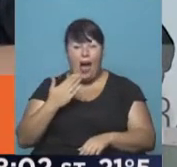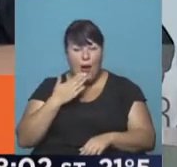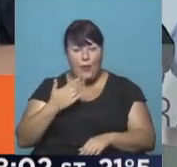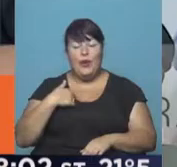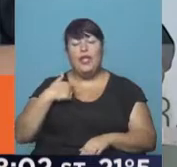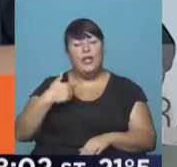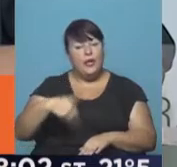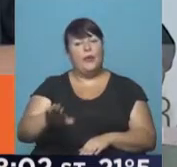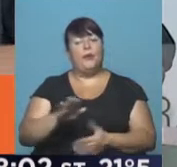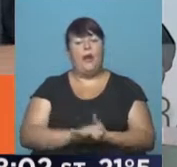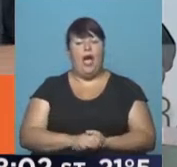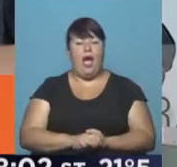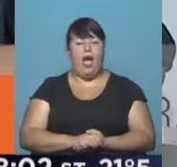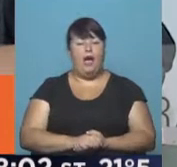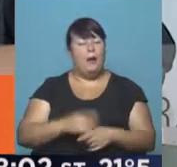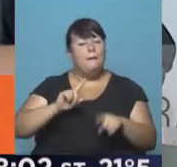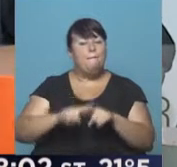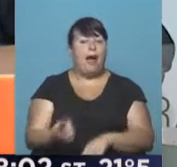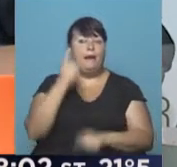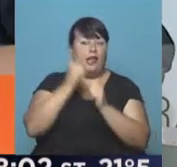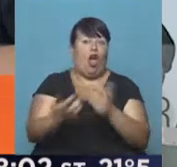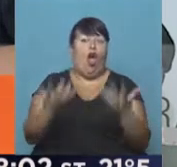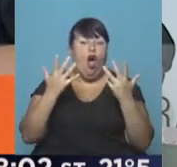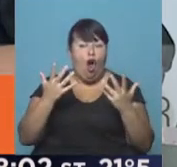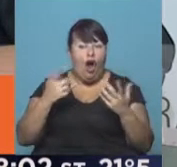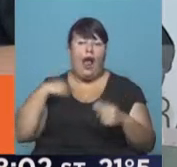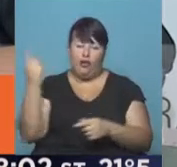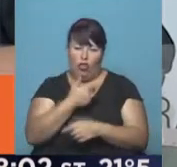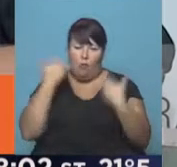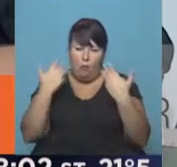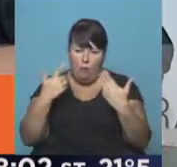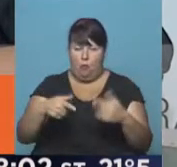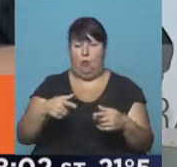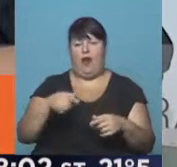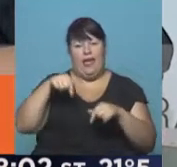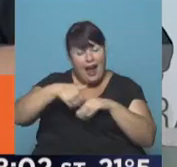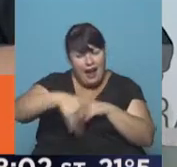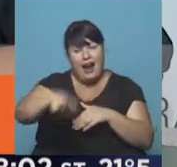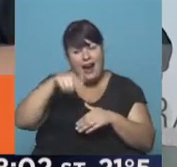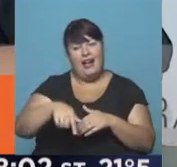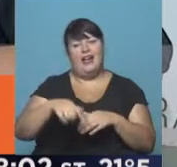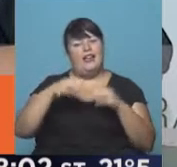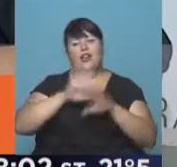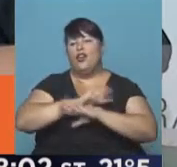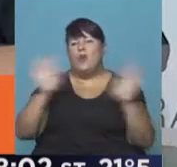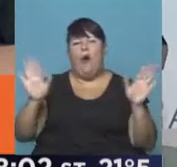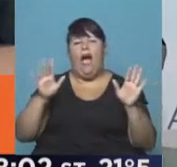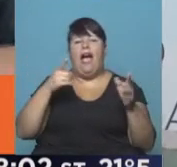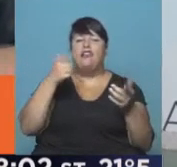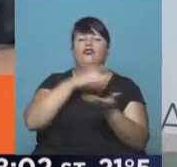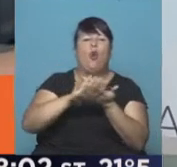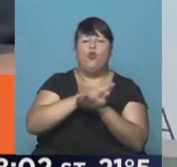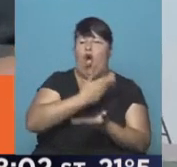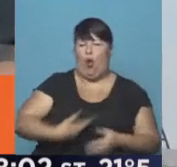propios empleos de los trabajadores, y se avecina un proyecto de reforma laboral que impulsa el gobierno que va a tender a precarizar aún